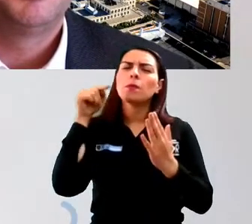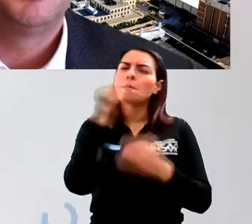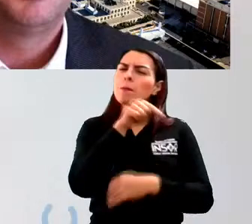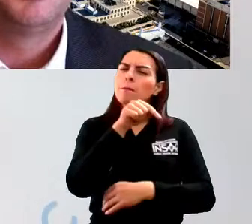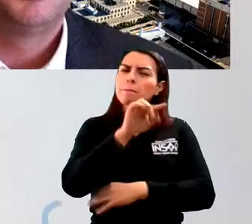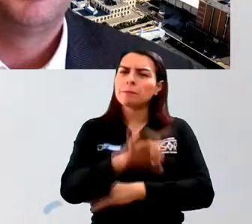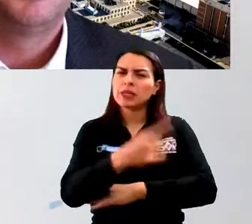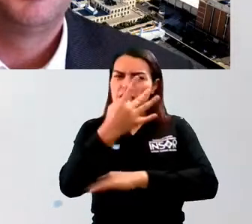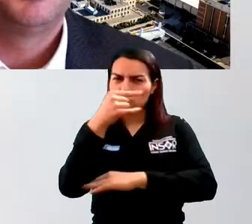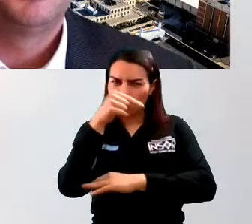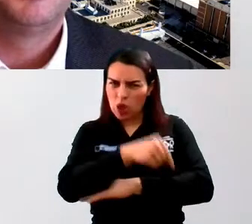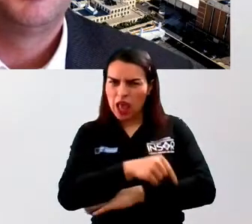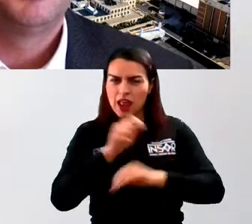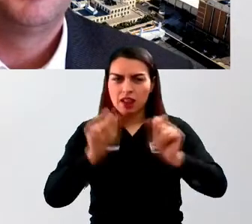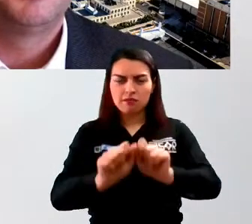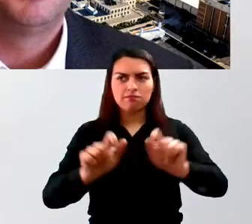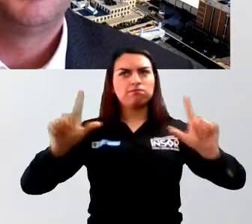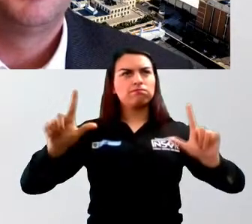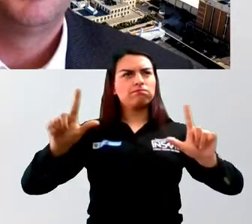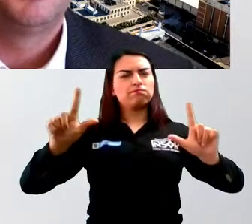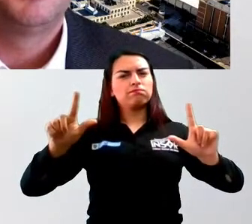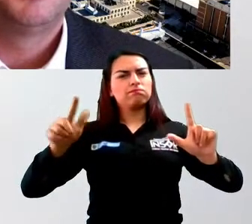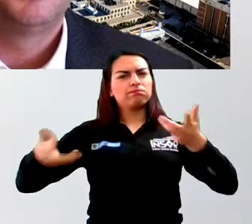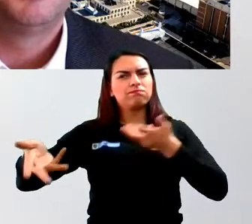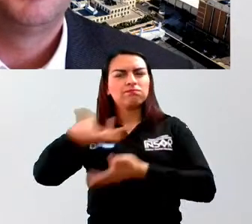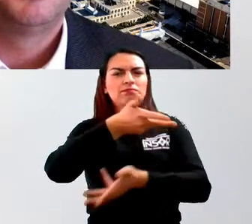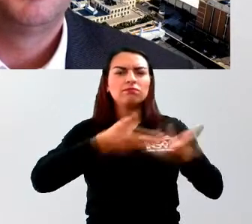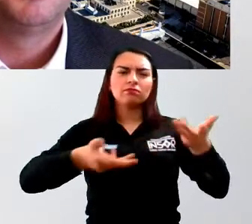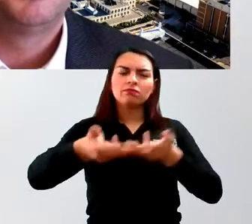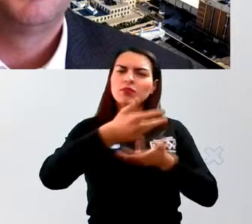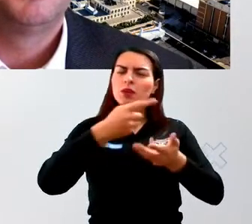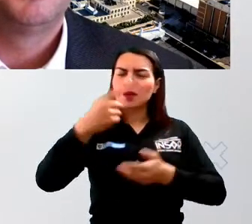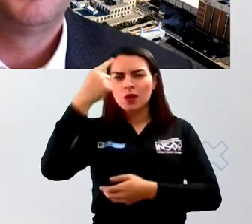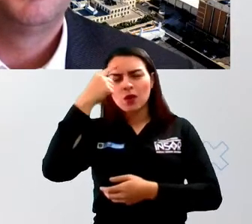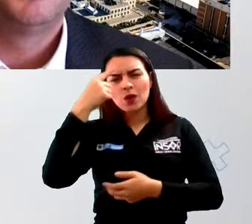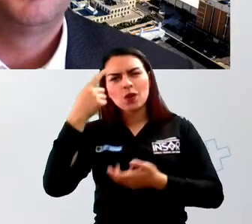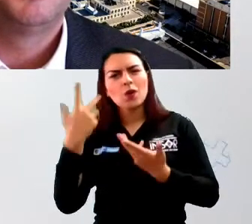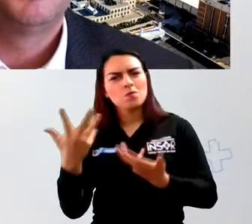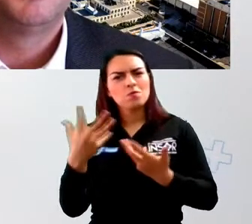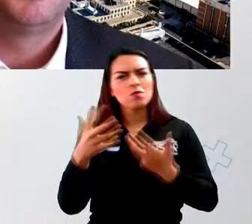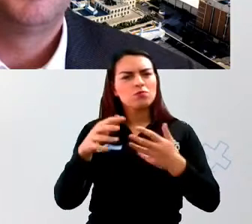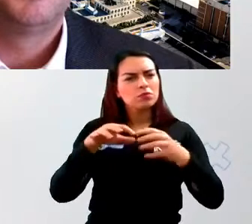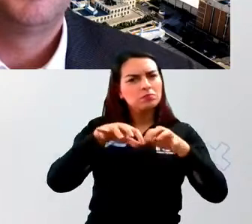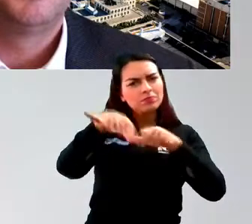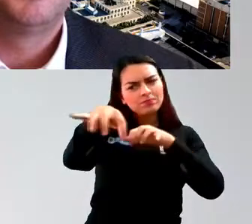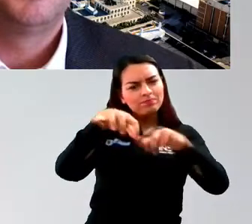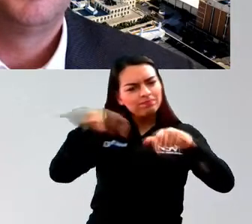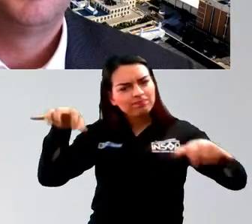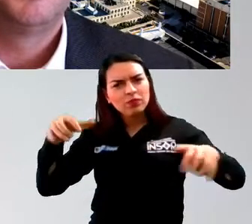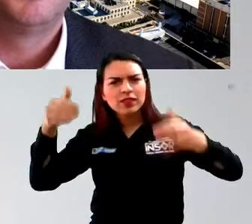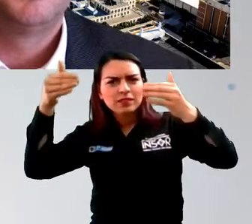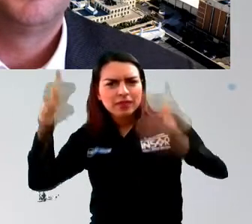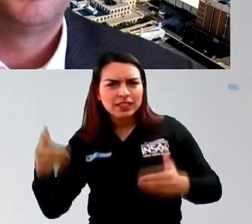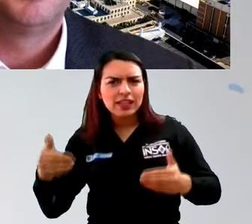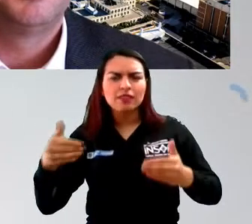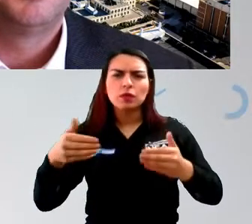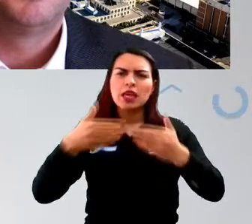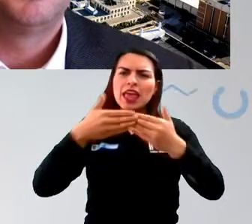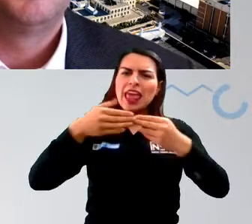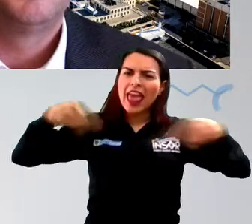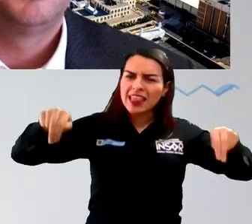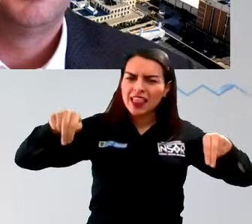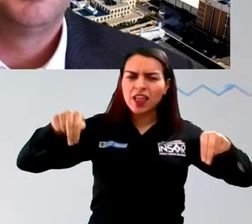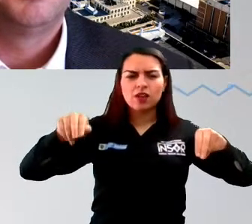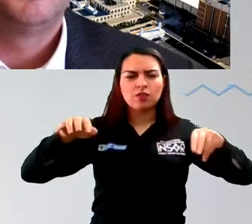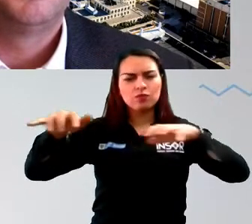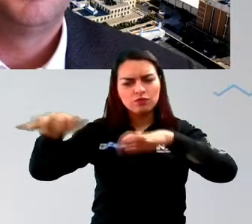blended diferencias basadas en discapacidades, en género. ¿Cómo hacer inclusión